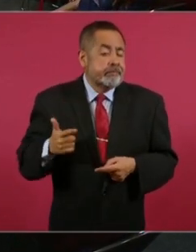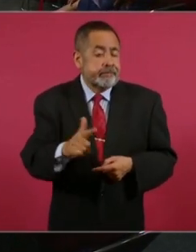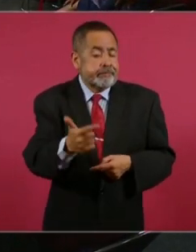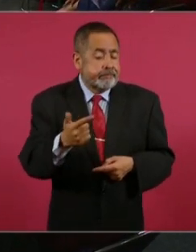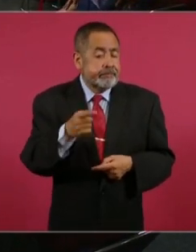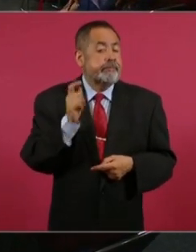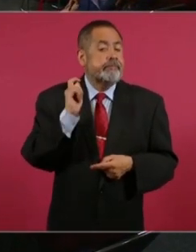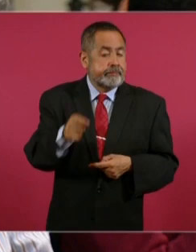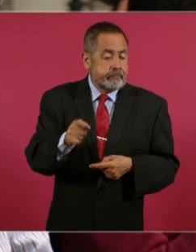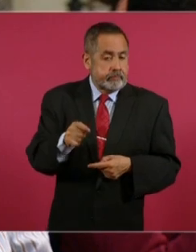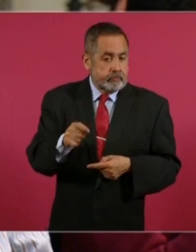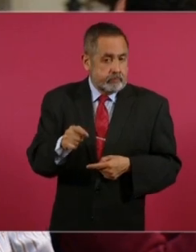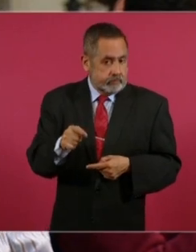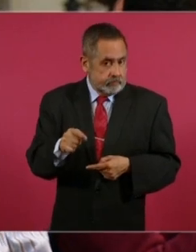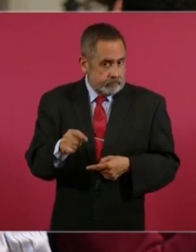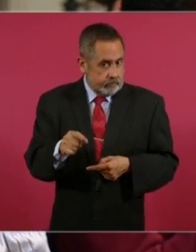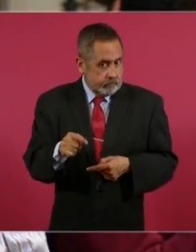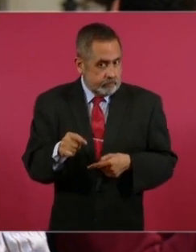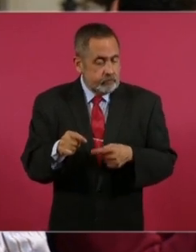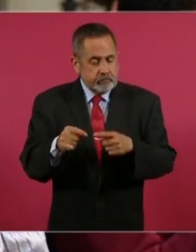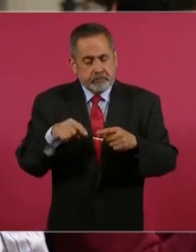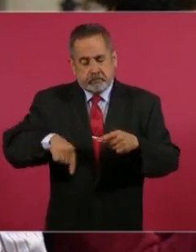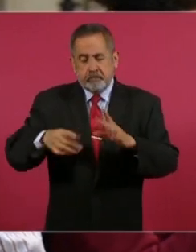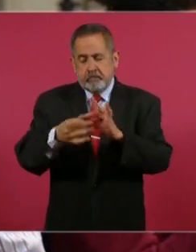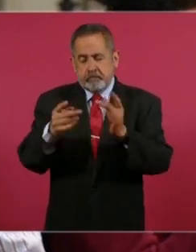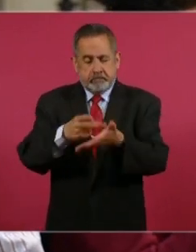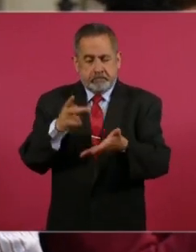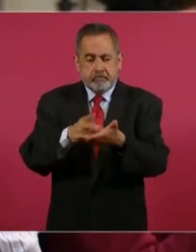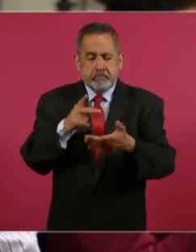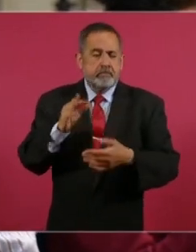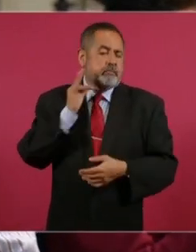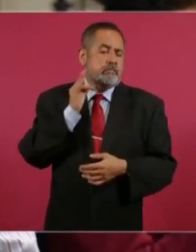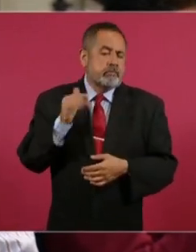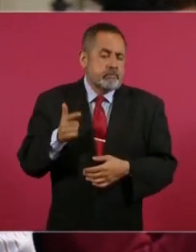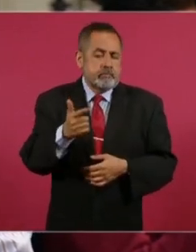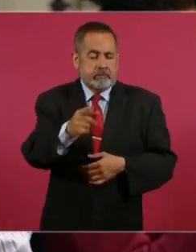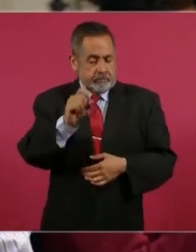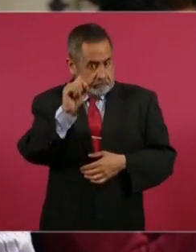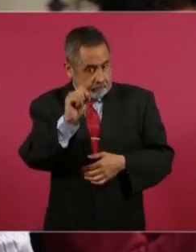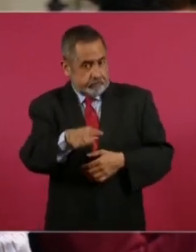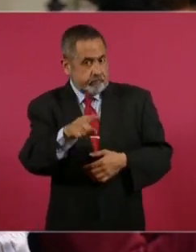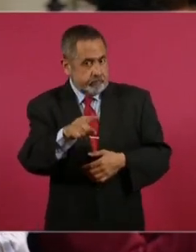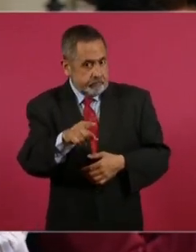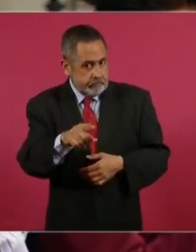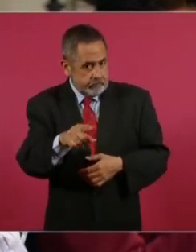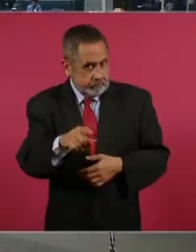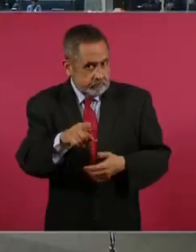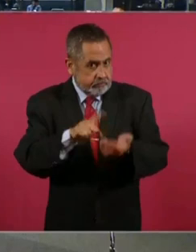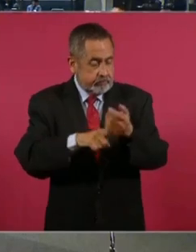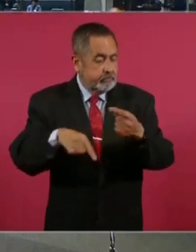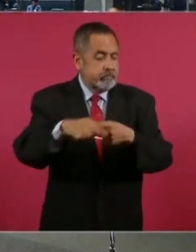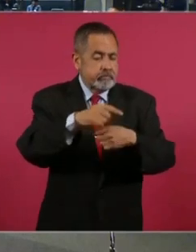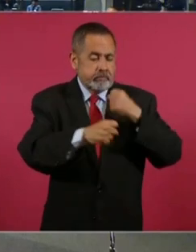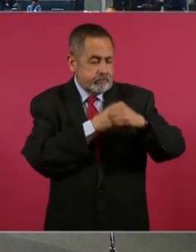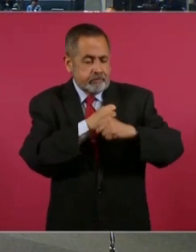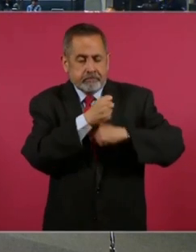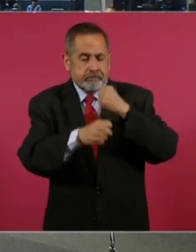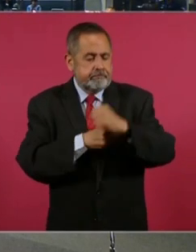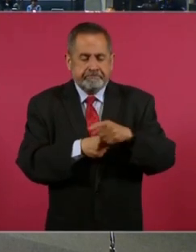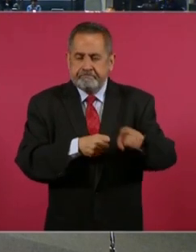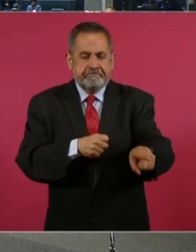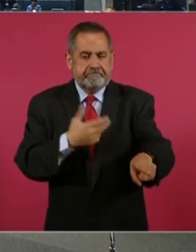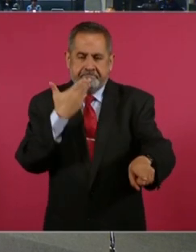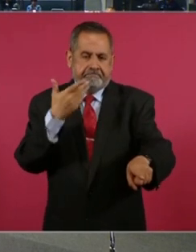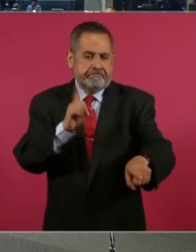Guanajuato, que bueno, aquí se ha señalado múltiples veces, incluso su propio accionar de estos años pues ha dejado mucho